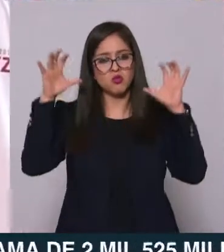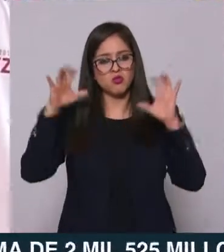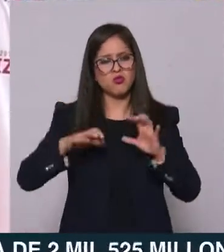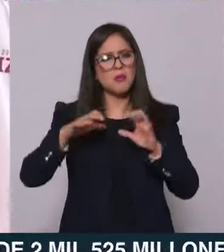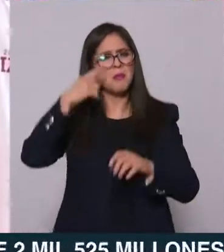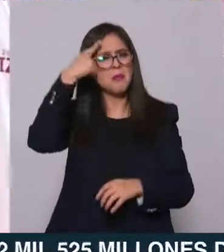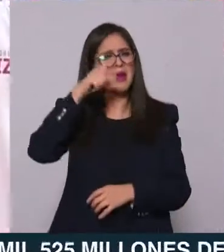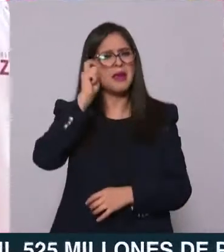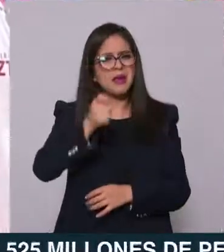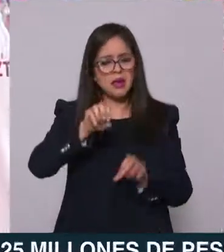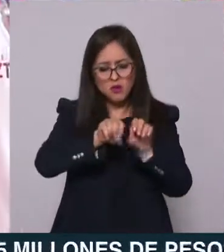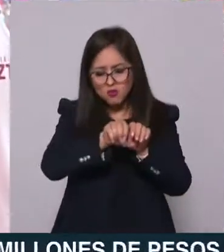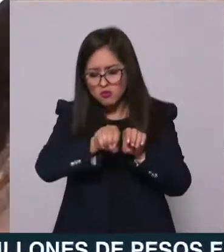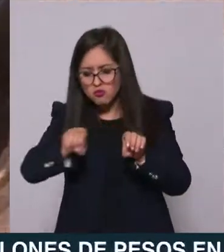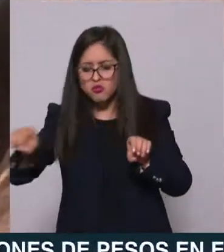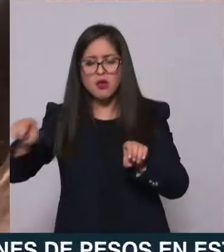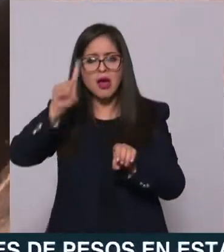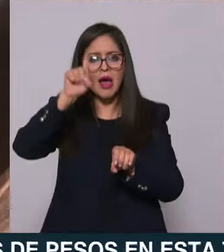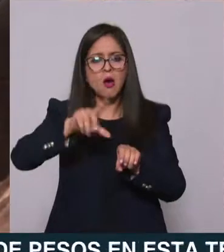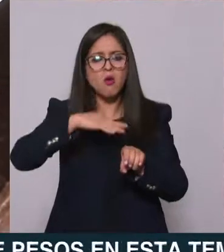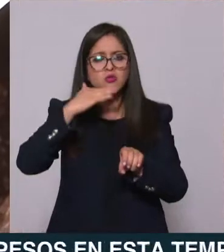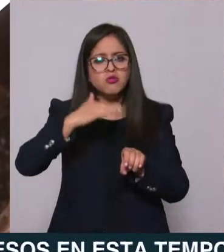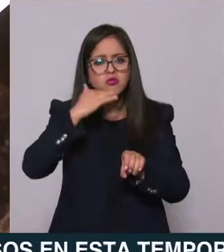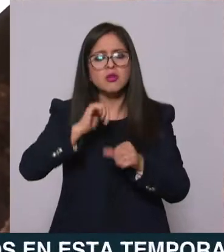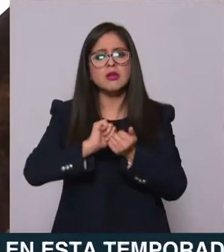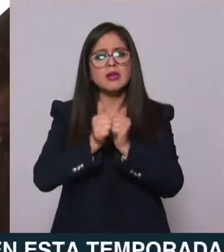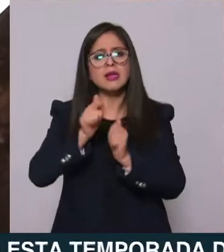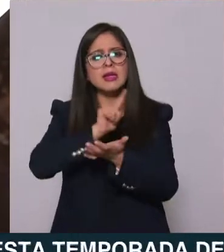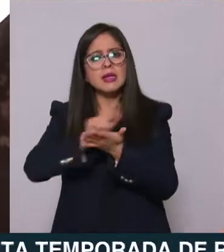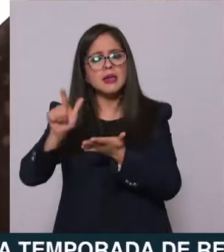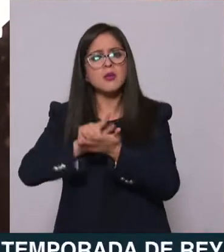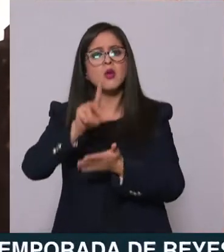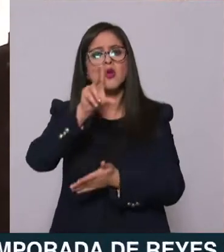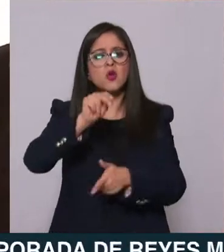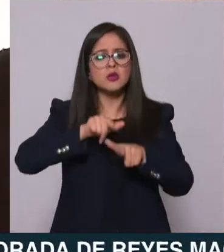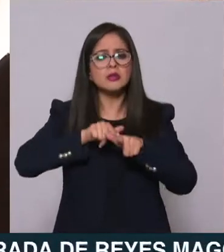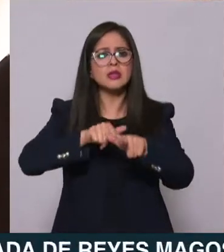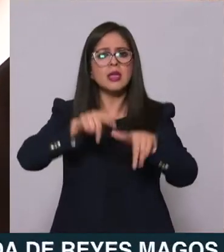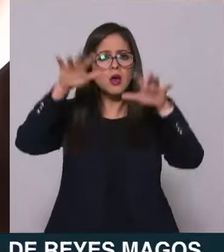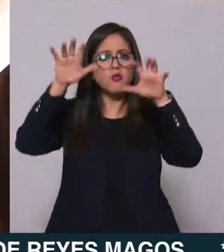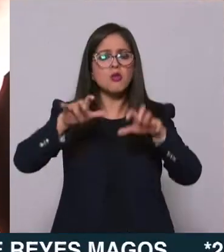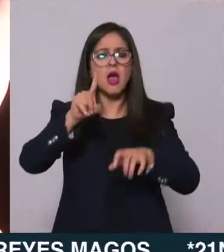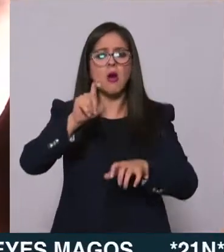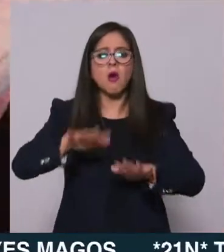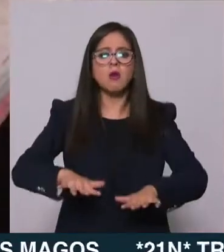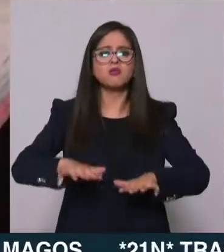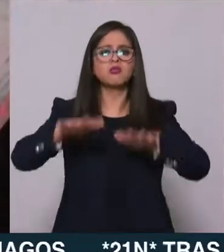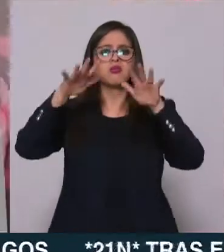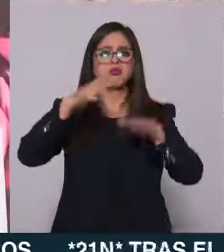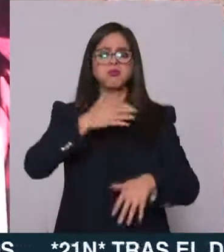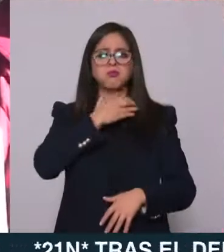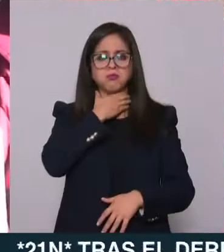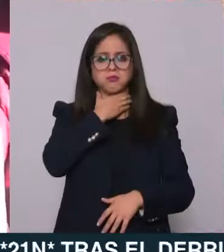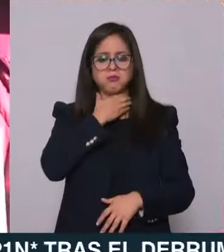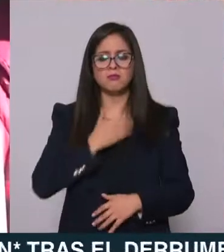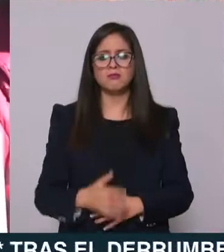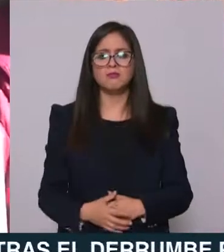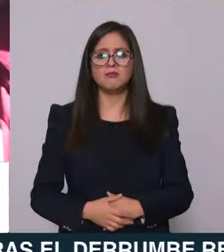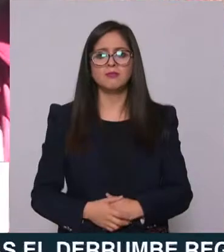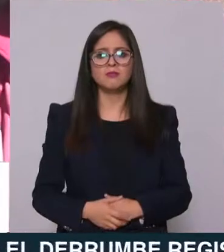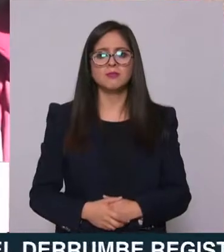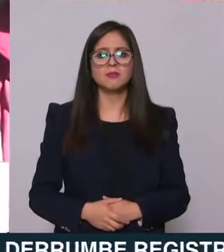las tuberías de la demarcación y evitar inundaciones. Por eso adquirimos